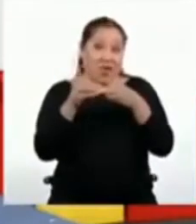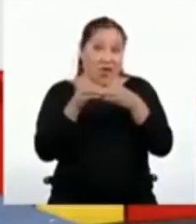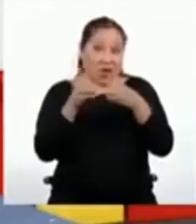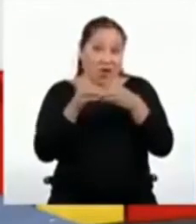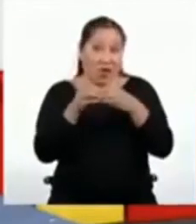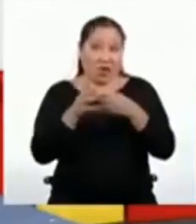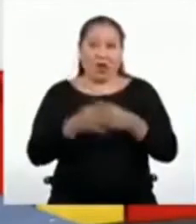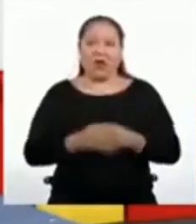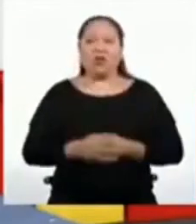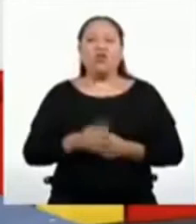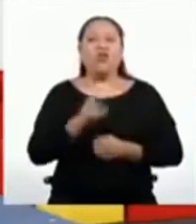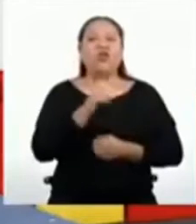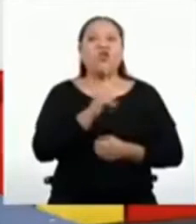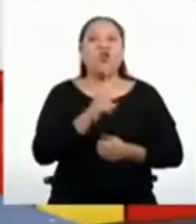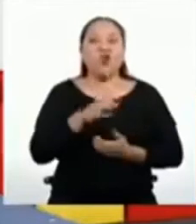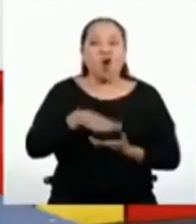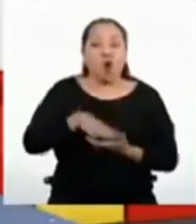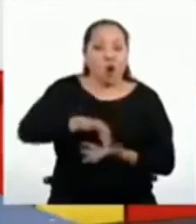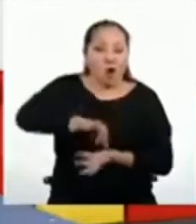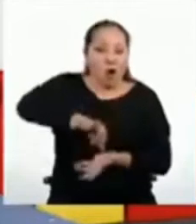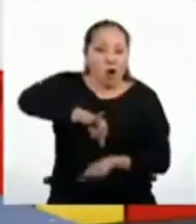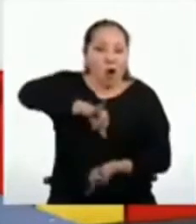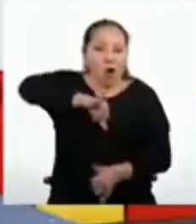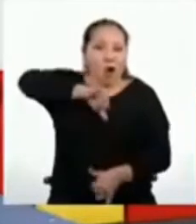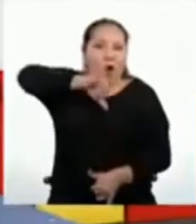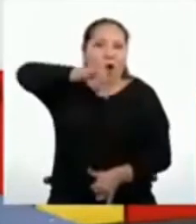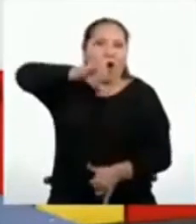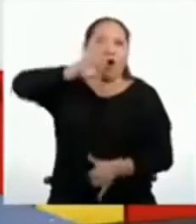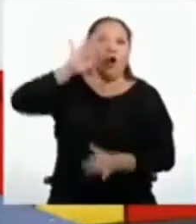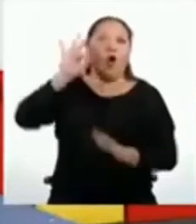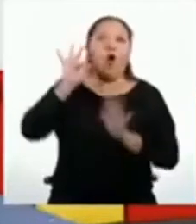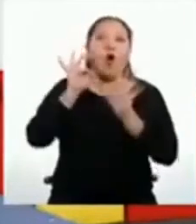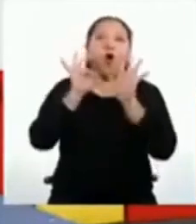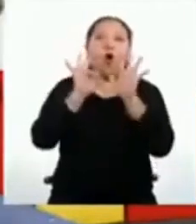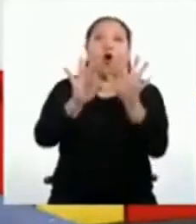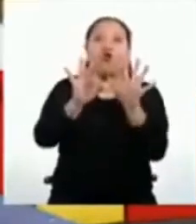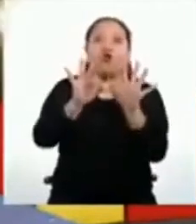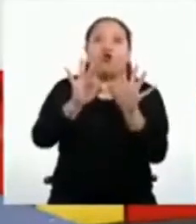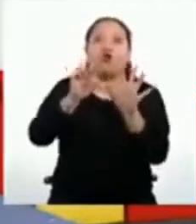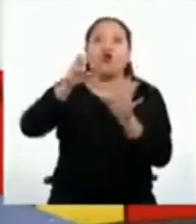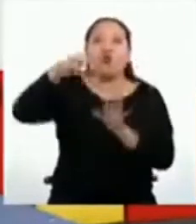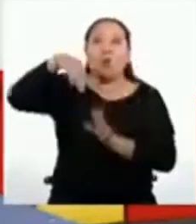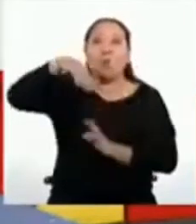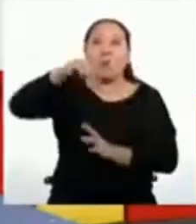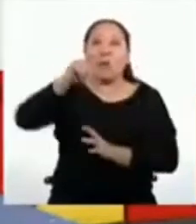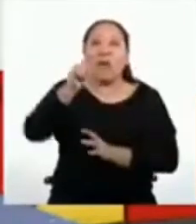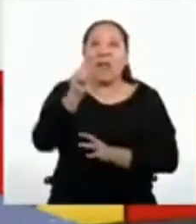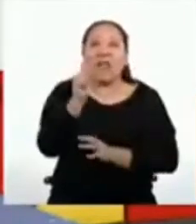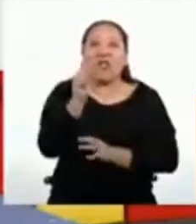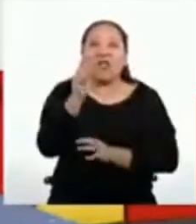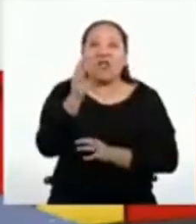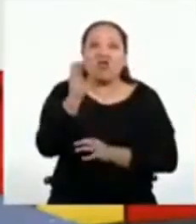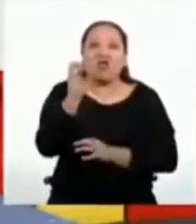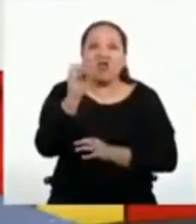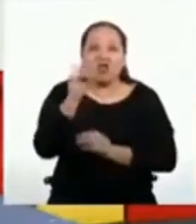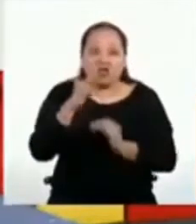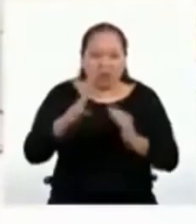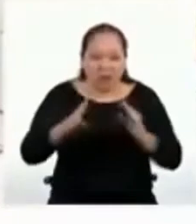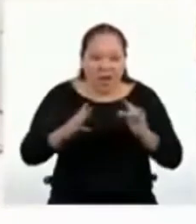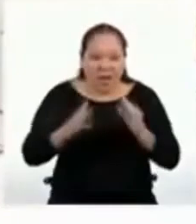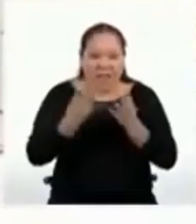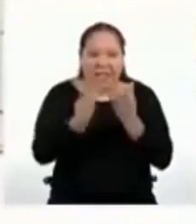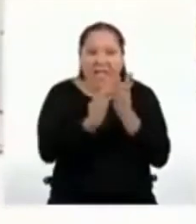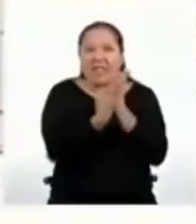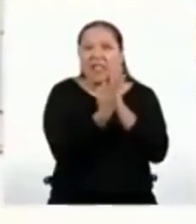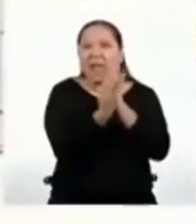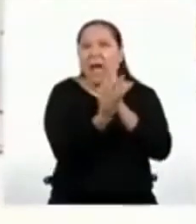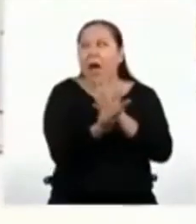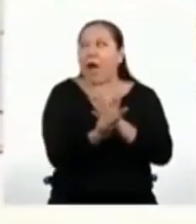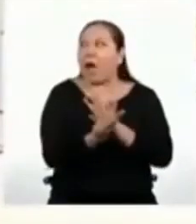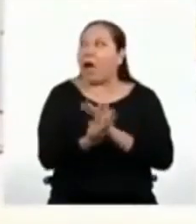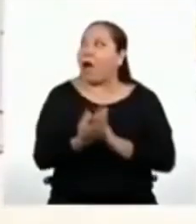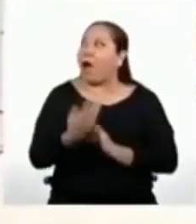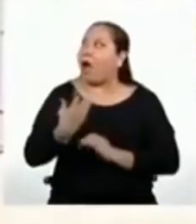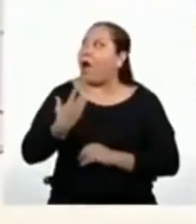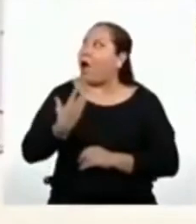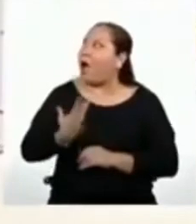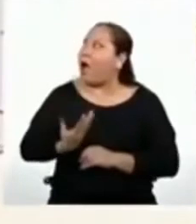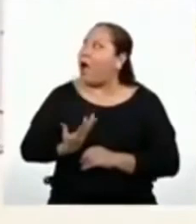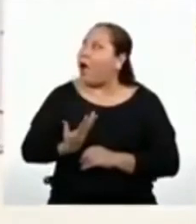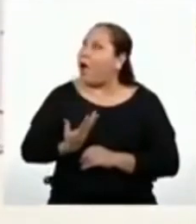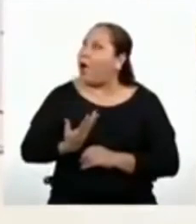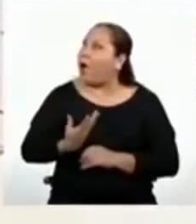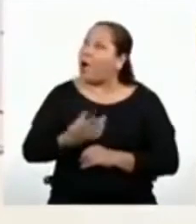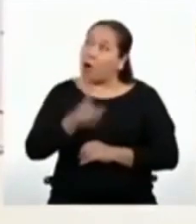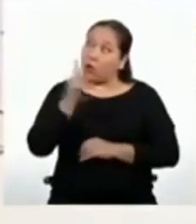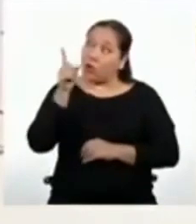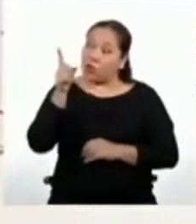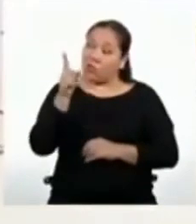¡Medía 8 metros! ¿Te imaginas 8 metros de castillo de naipes? ¡Wow!